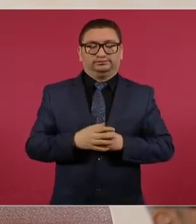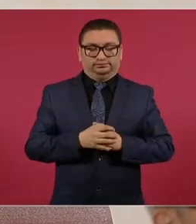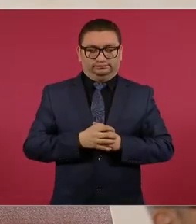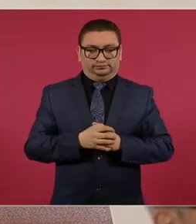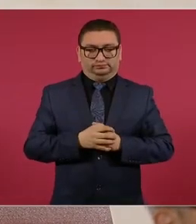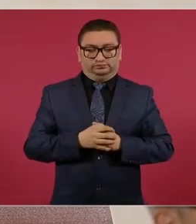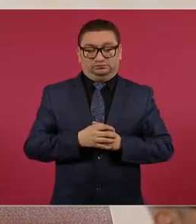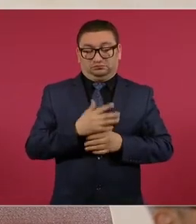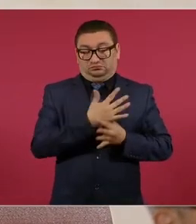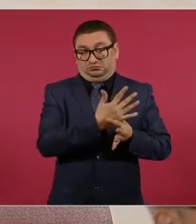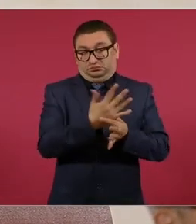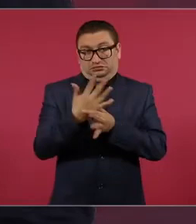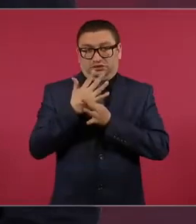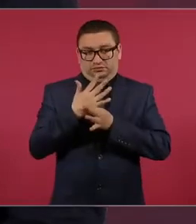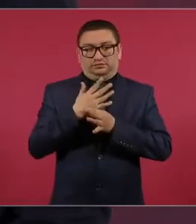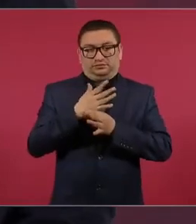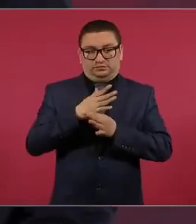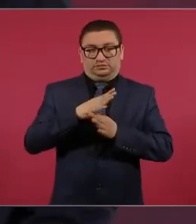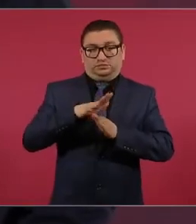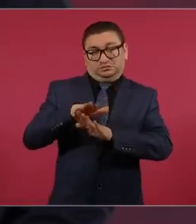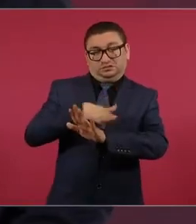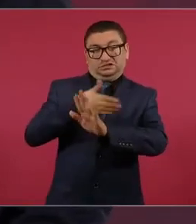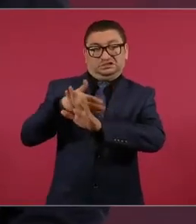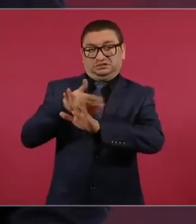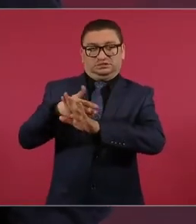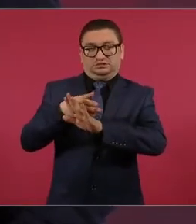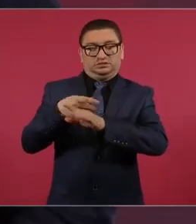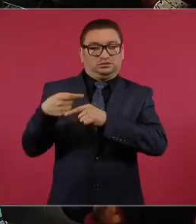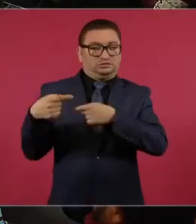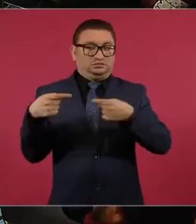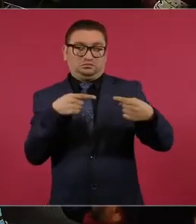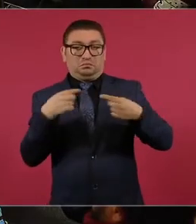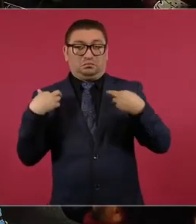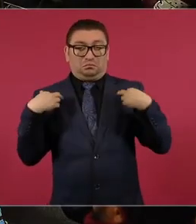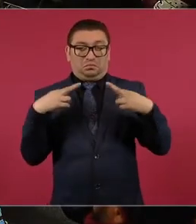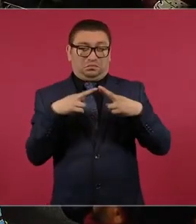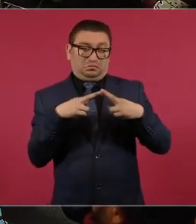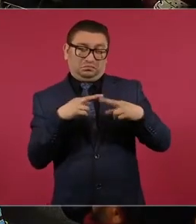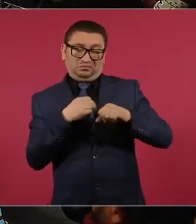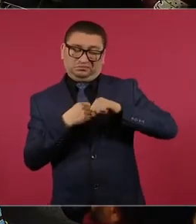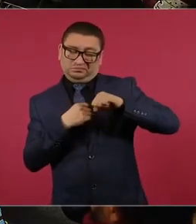educativa y entonces como había resistencia de los